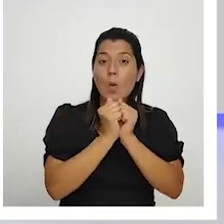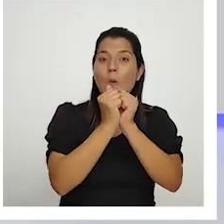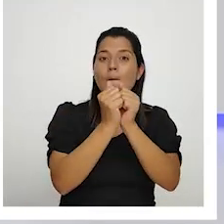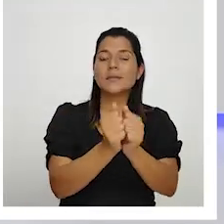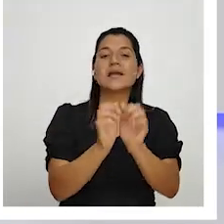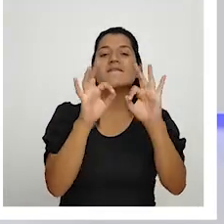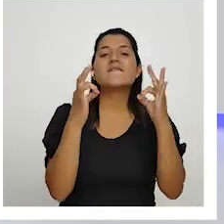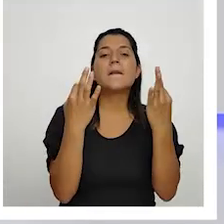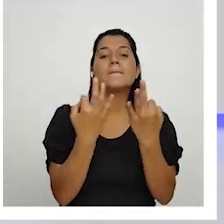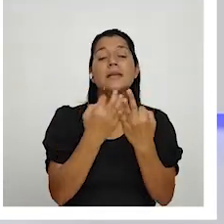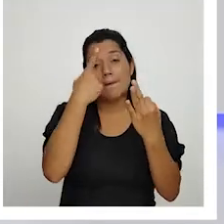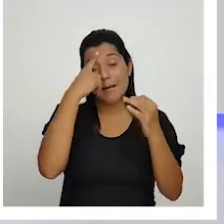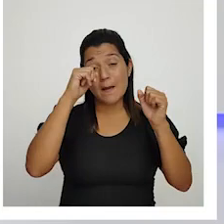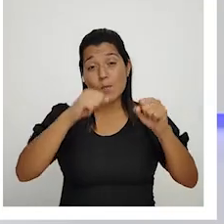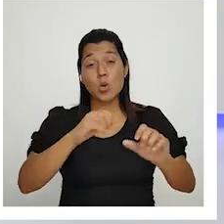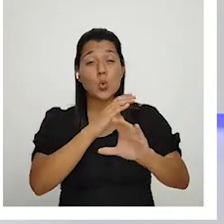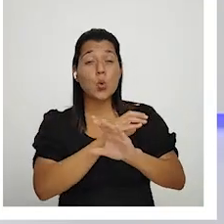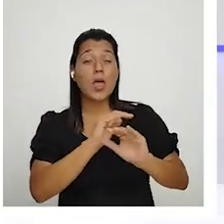mejor manera posible.